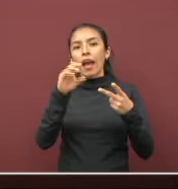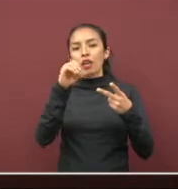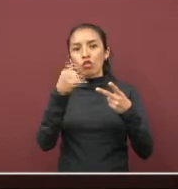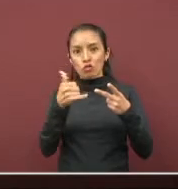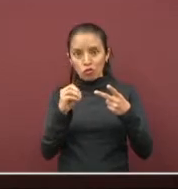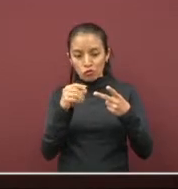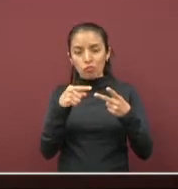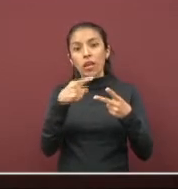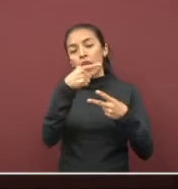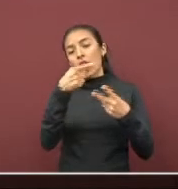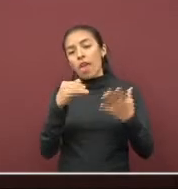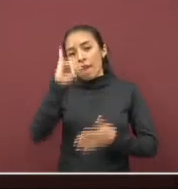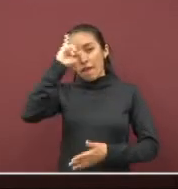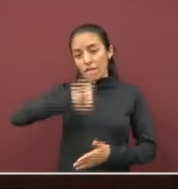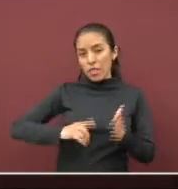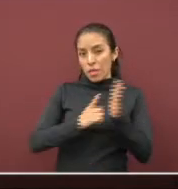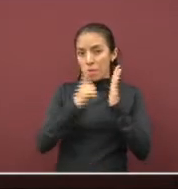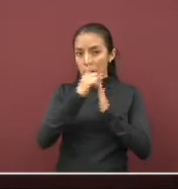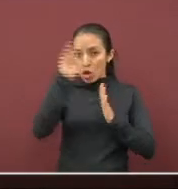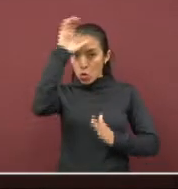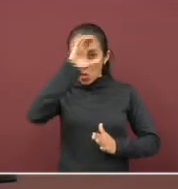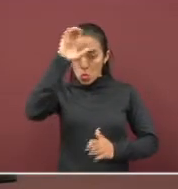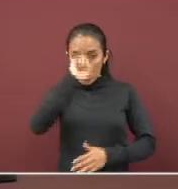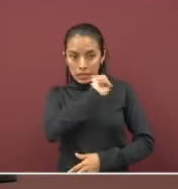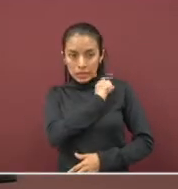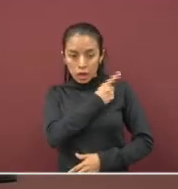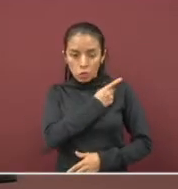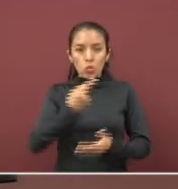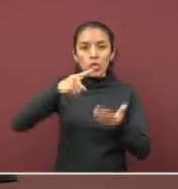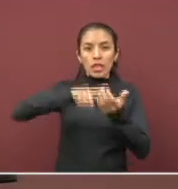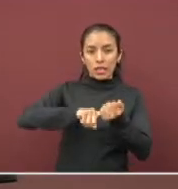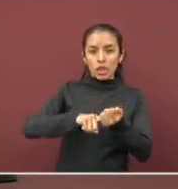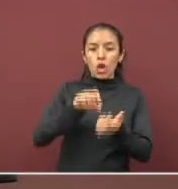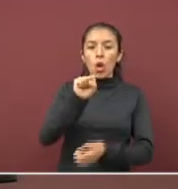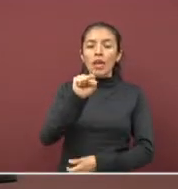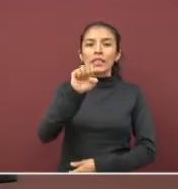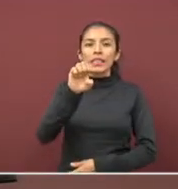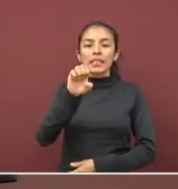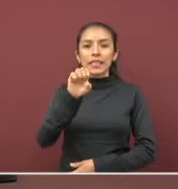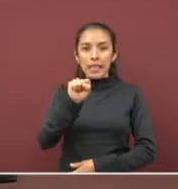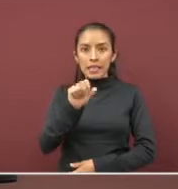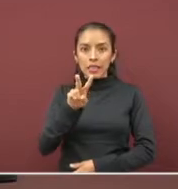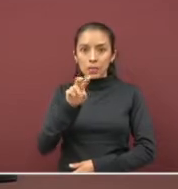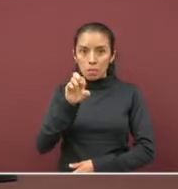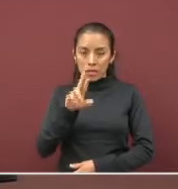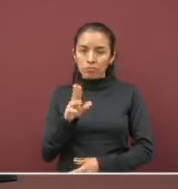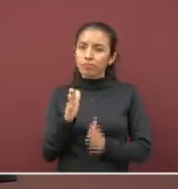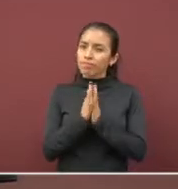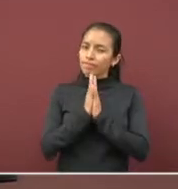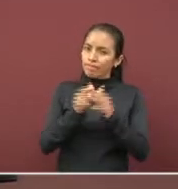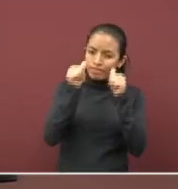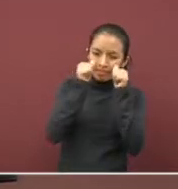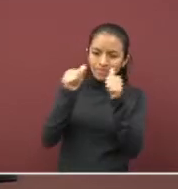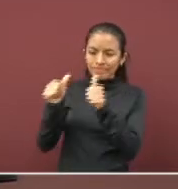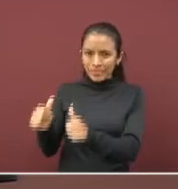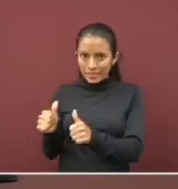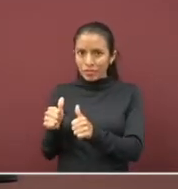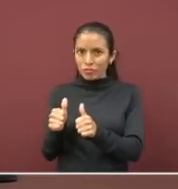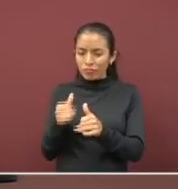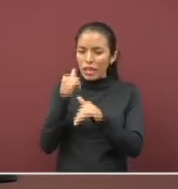de cultura en salud en seis ver los invito como siempre poner mucha atención a la actualización